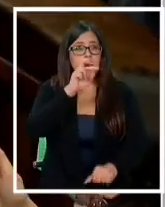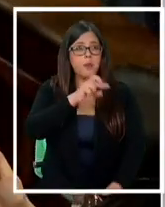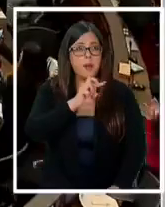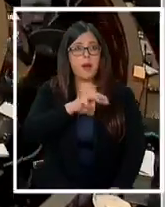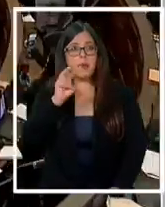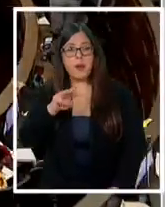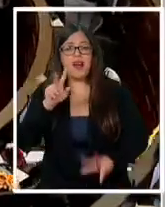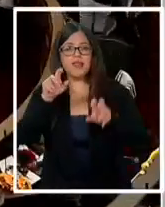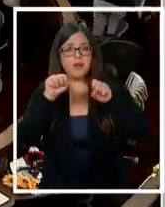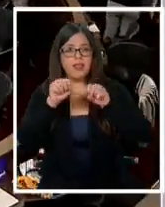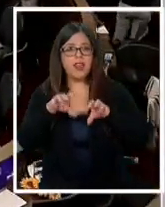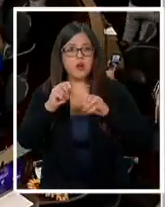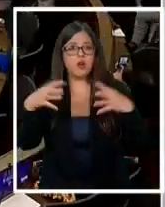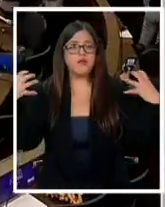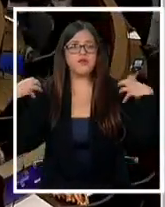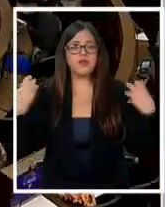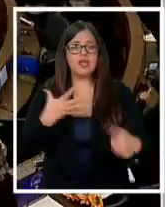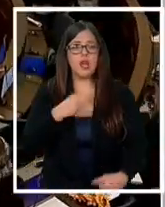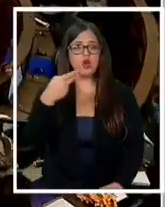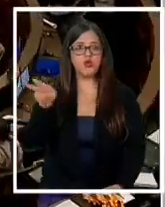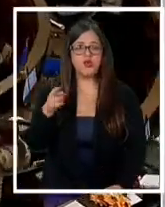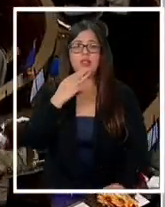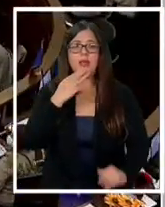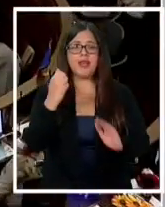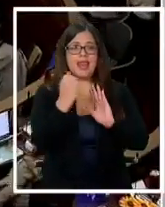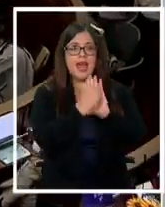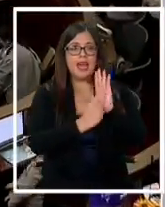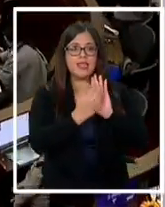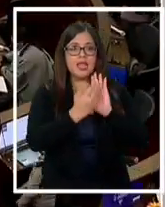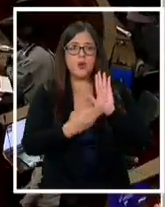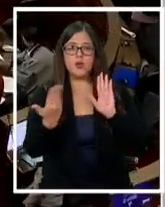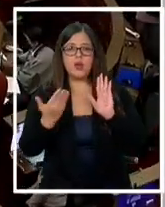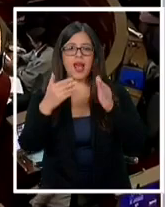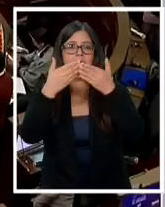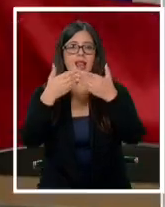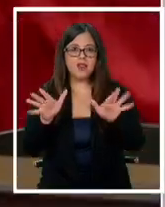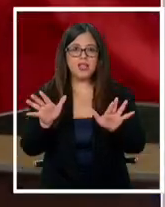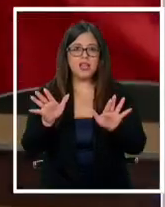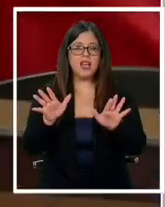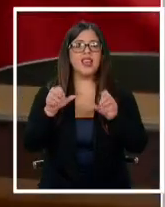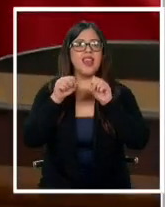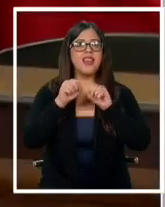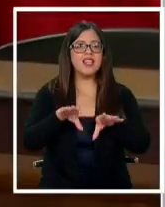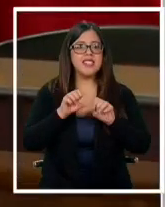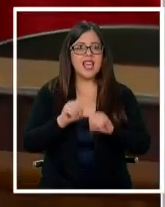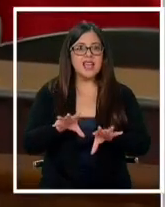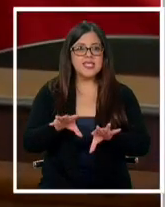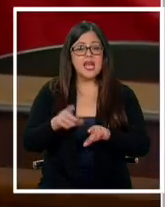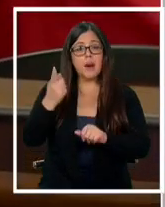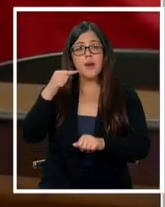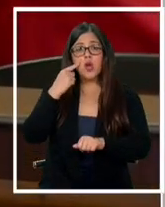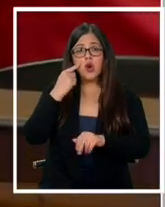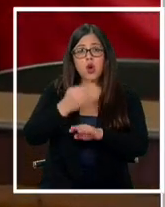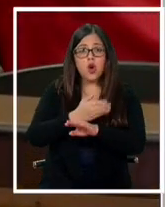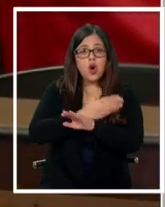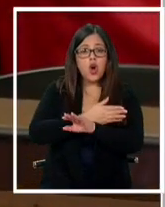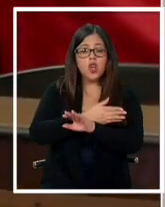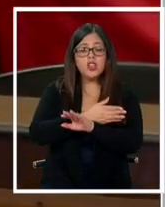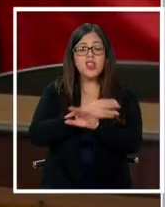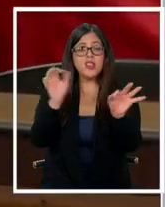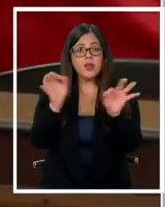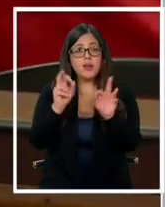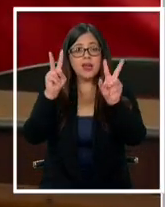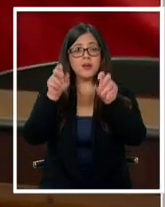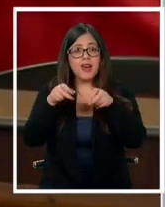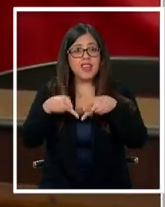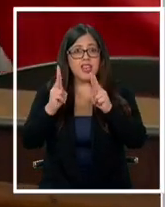en la educación de sus hijos y un artículo que habla también de la libertad de enseñanza pero antes de continuar hablando del derecho a la educación